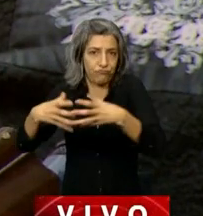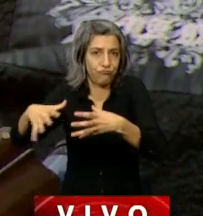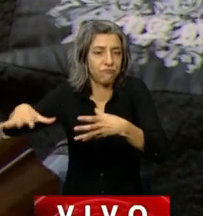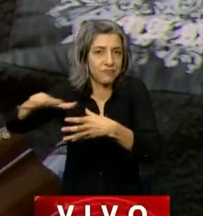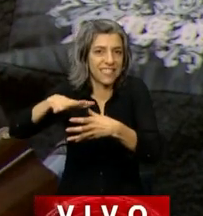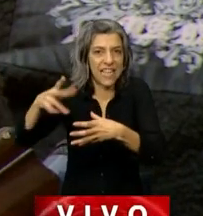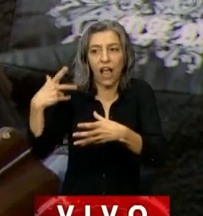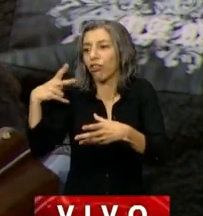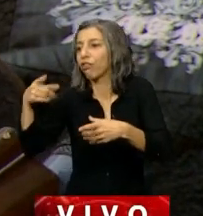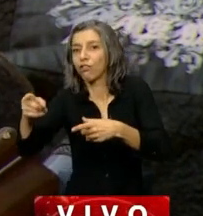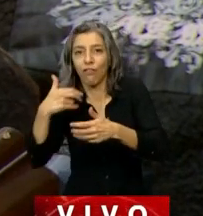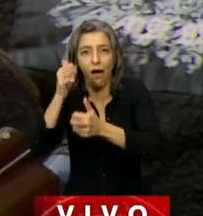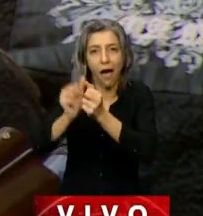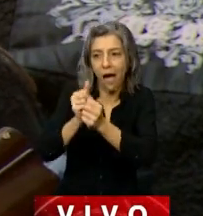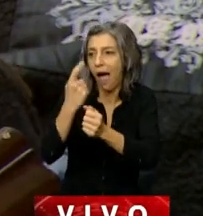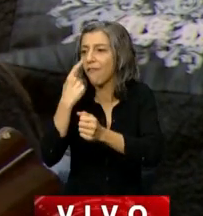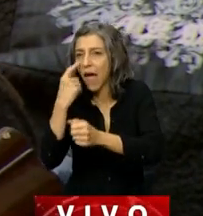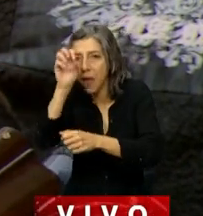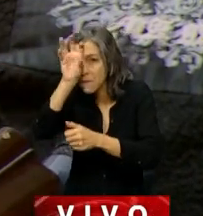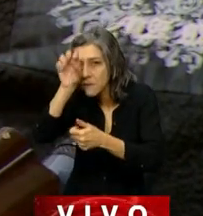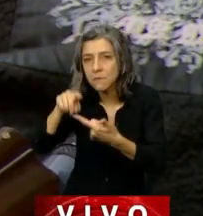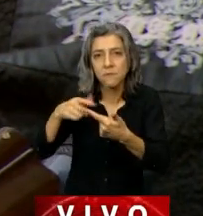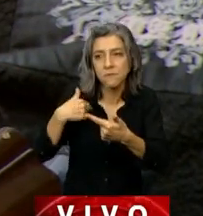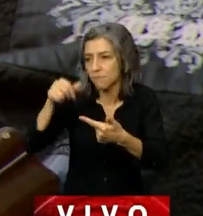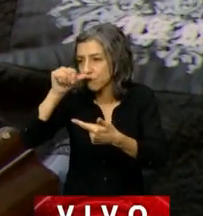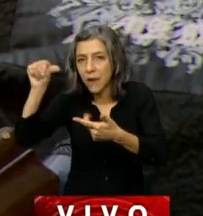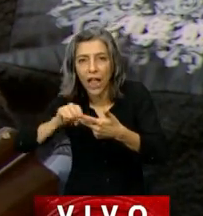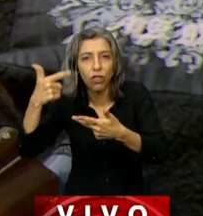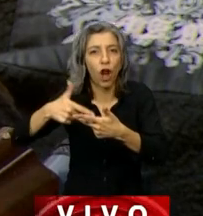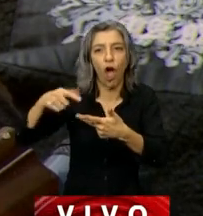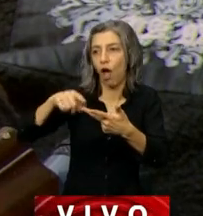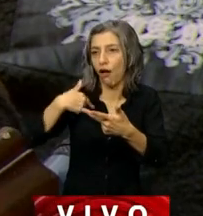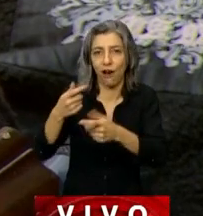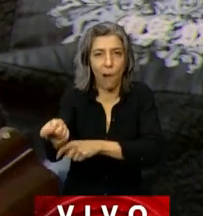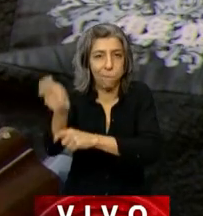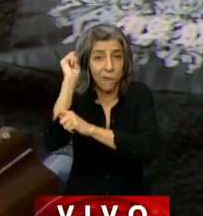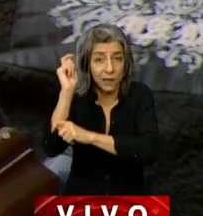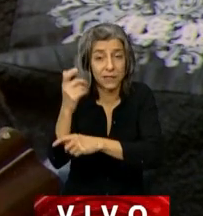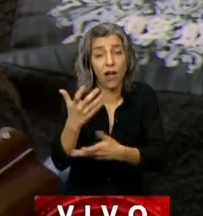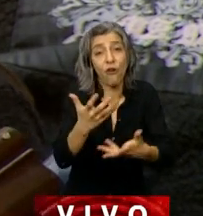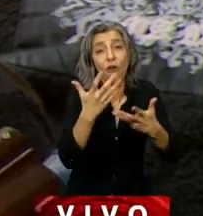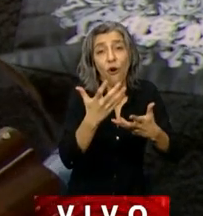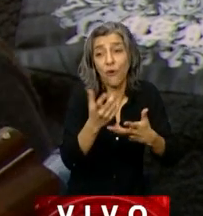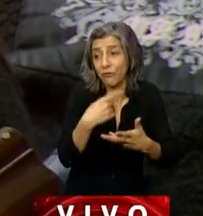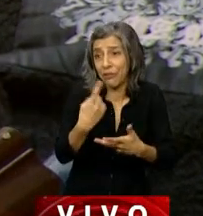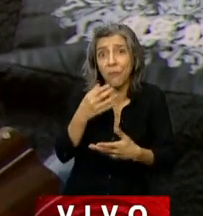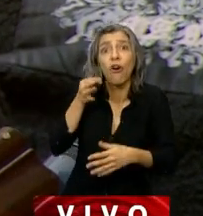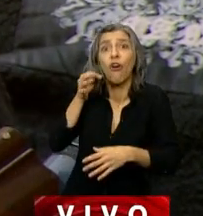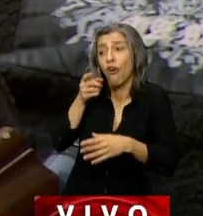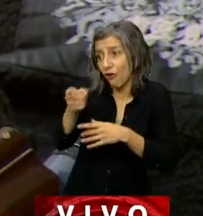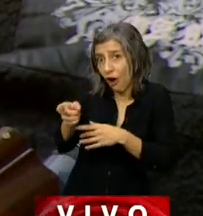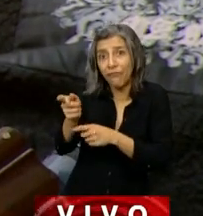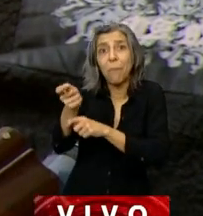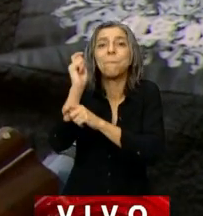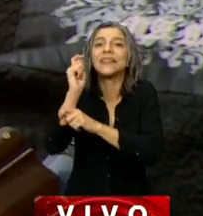pesqueros. Efectivamente, hay que ir a fondo contra el lobby de la pesca ilegal y también de las patronales que